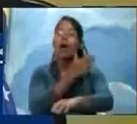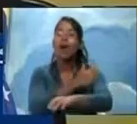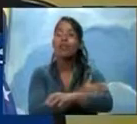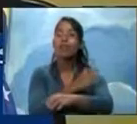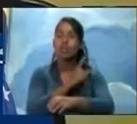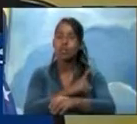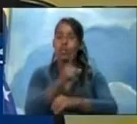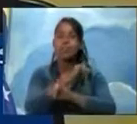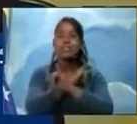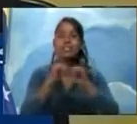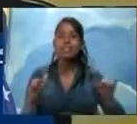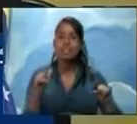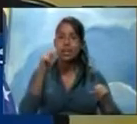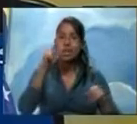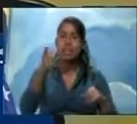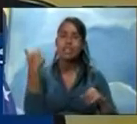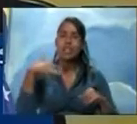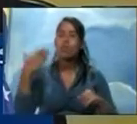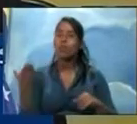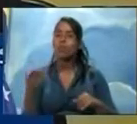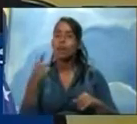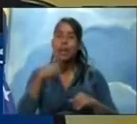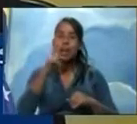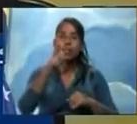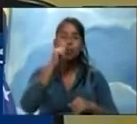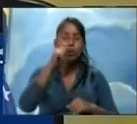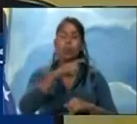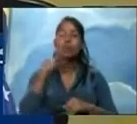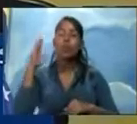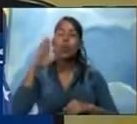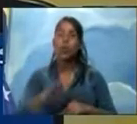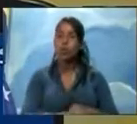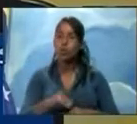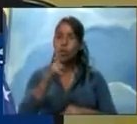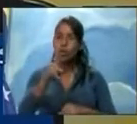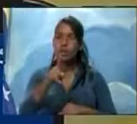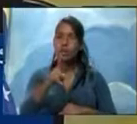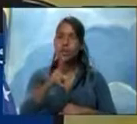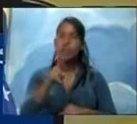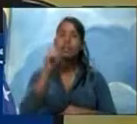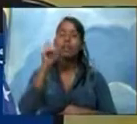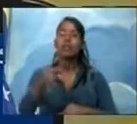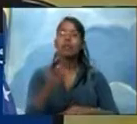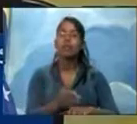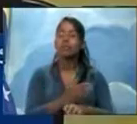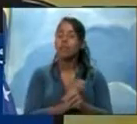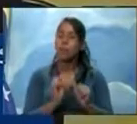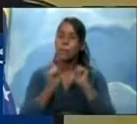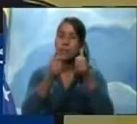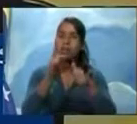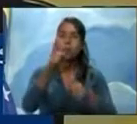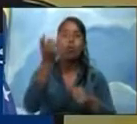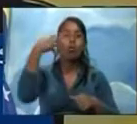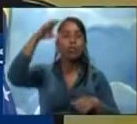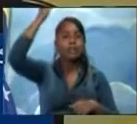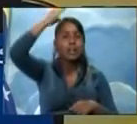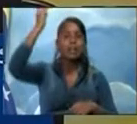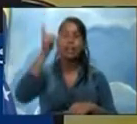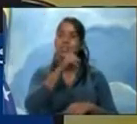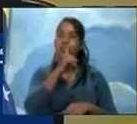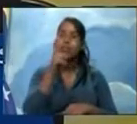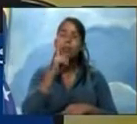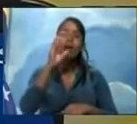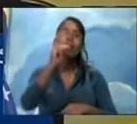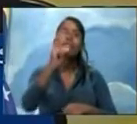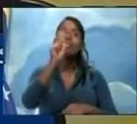anteriores ya tenemos que Belsasar murió y también empezamos con un rey que se llama Darío, pero usted